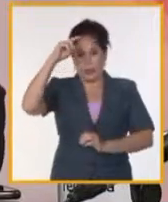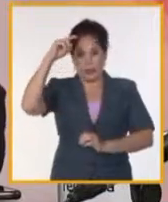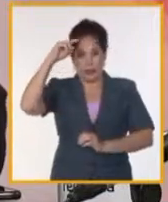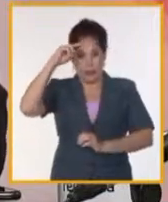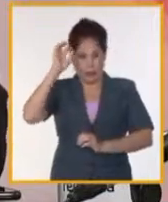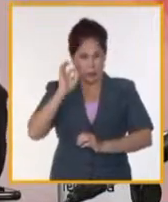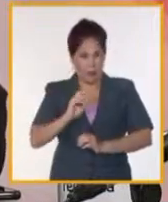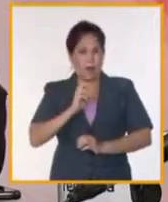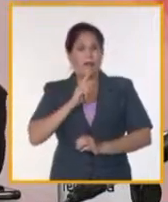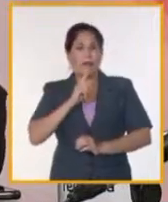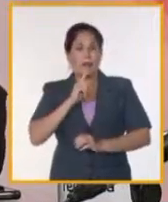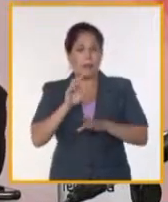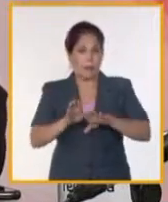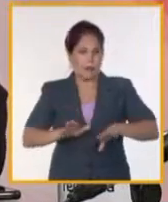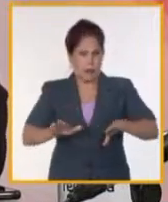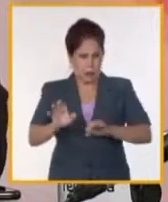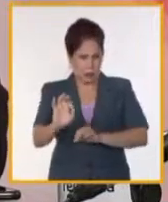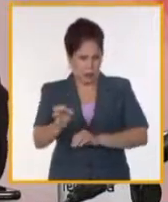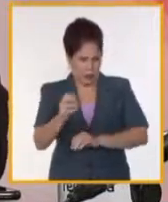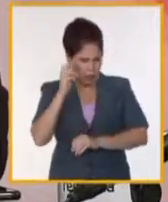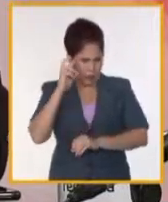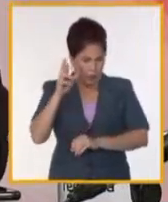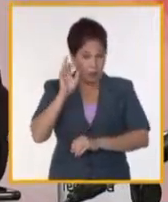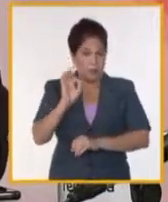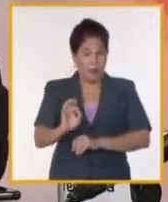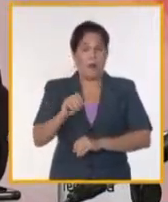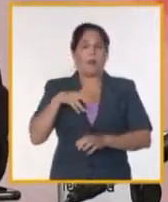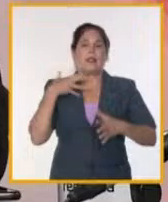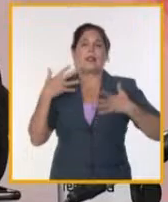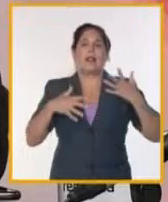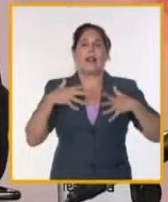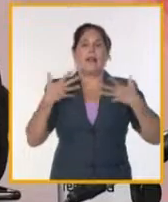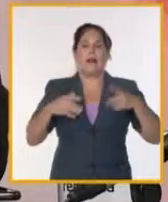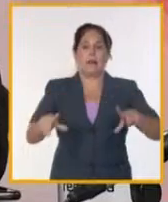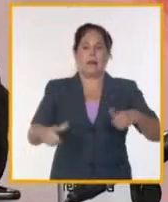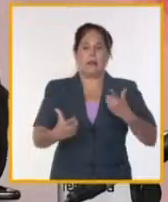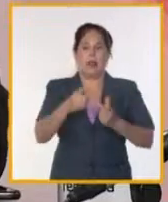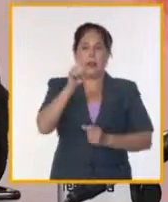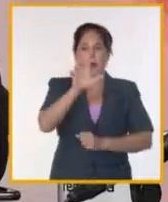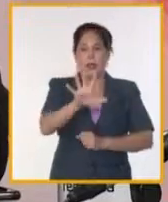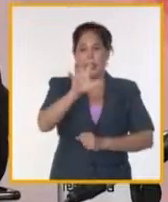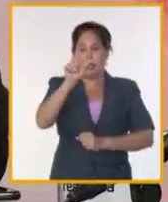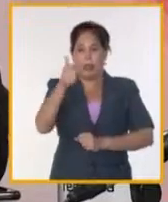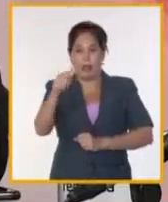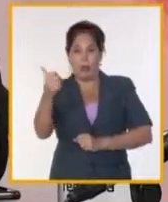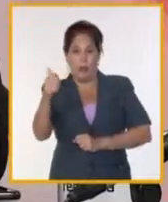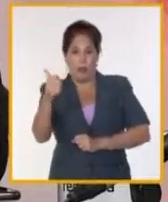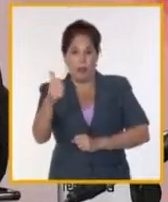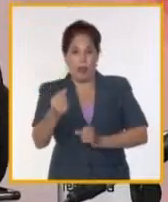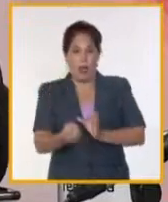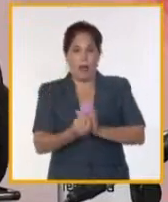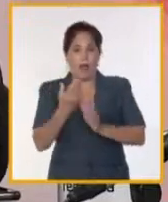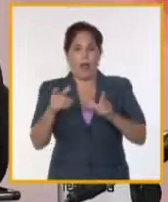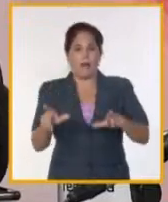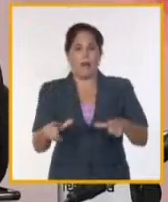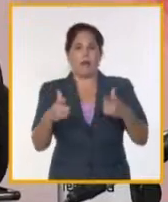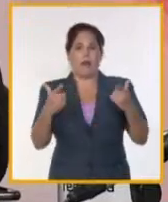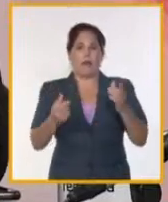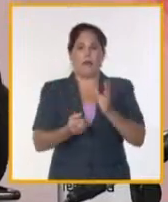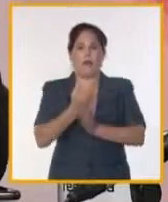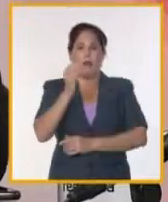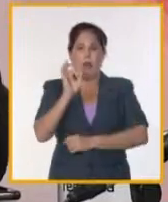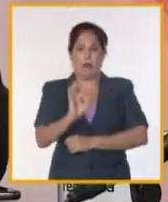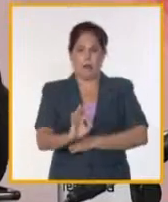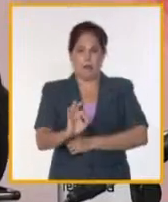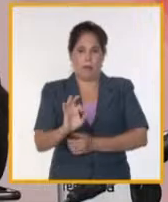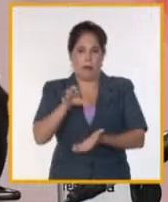el viernes nuestra mesa redonda, está celebrando su aniversario 510 como villa. Y desde